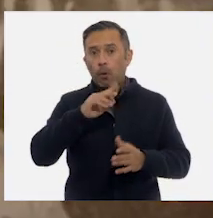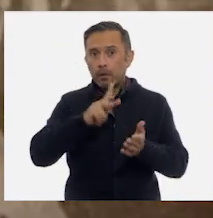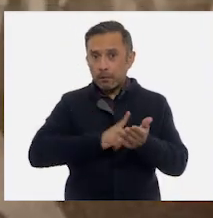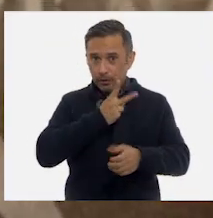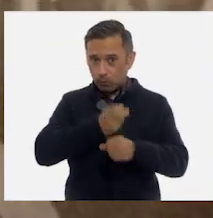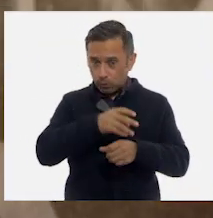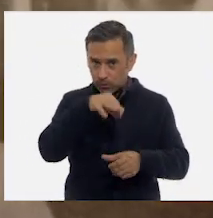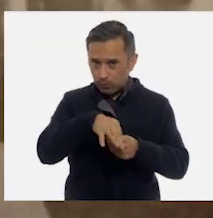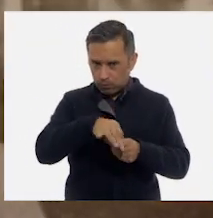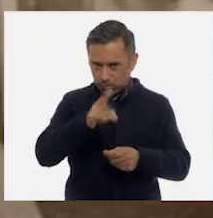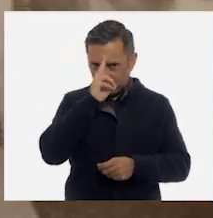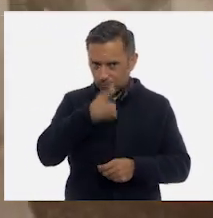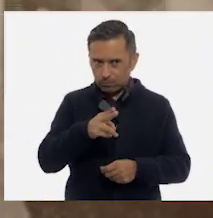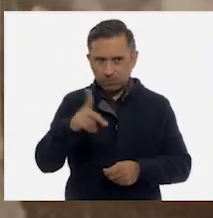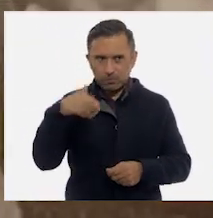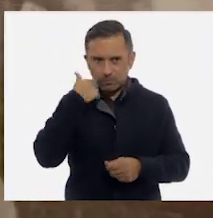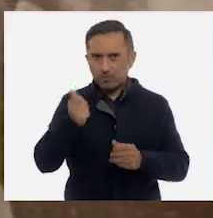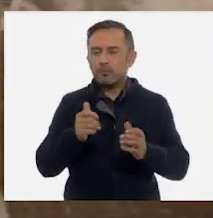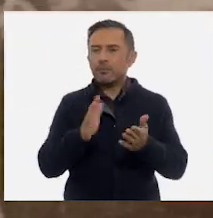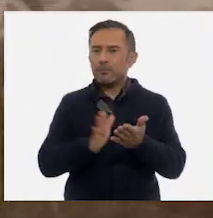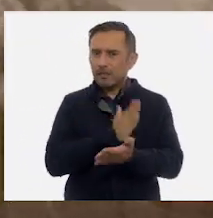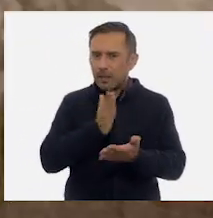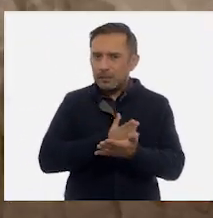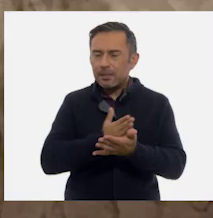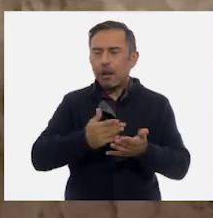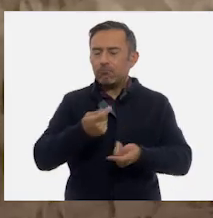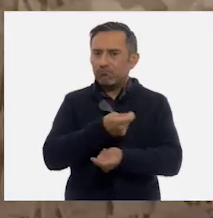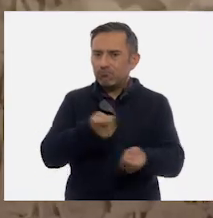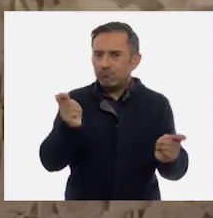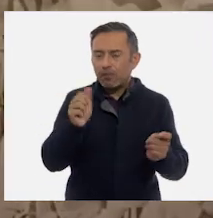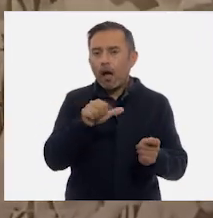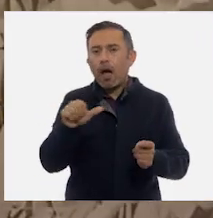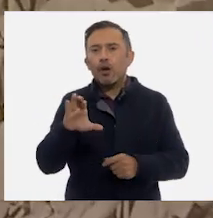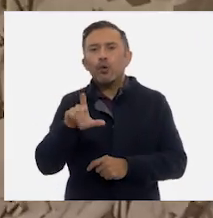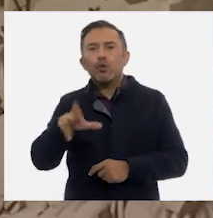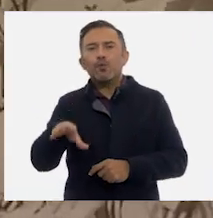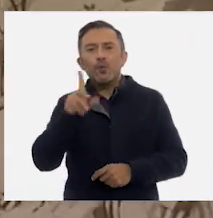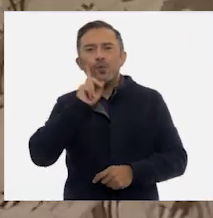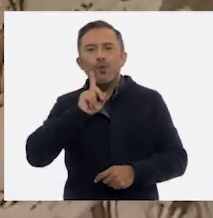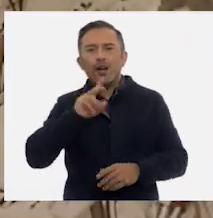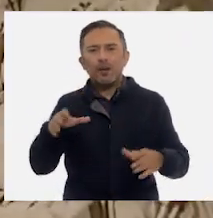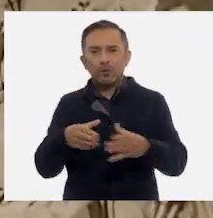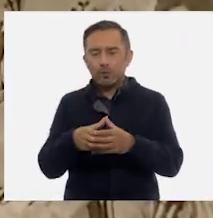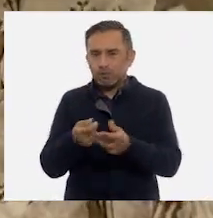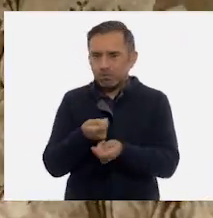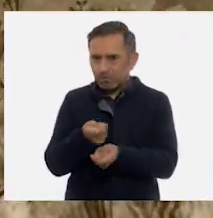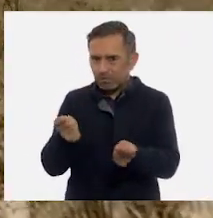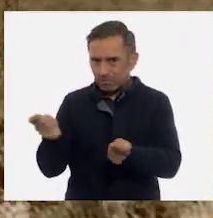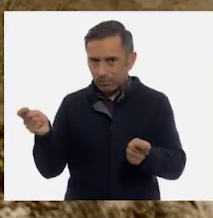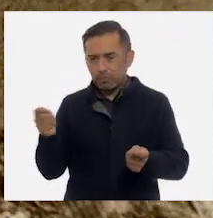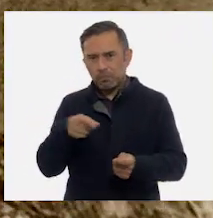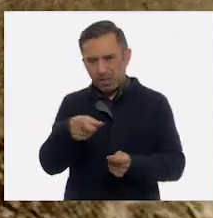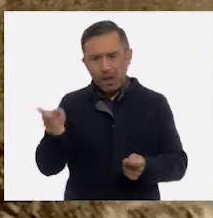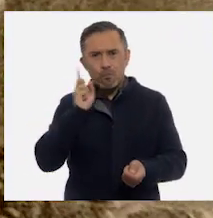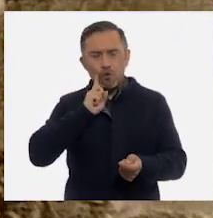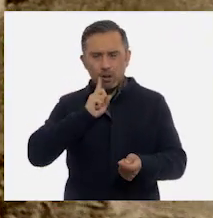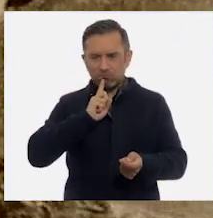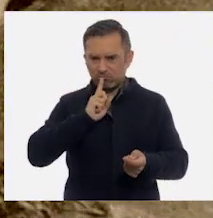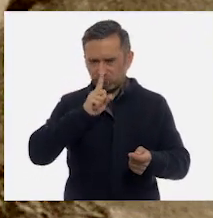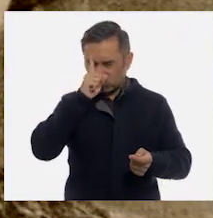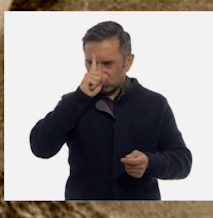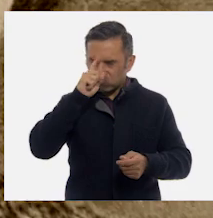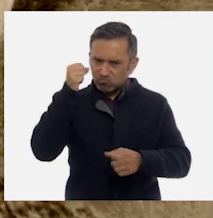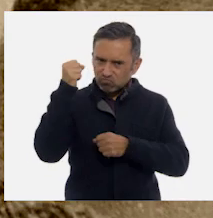a copiar la entrevista y distribuirla entre los clubes femeninos. Estas decididas agitadoras fueron encabezadas por